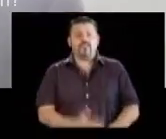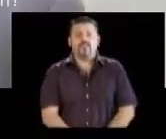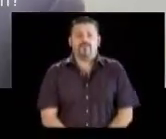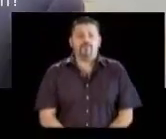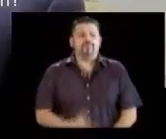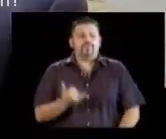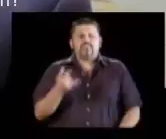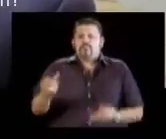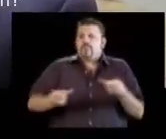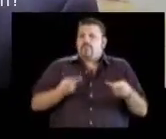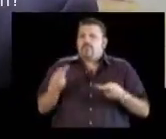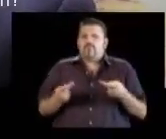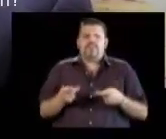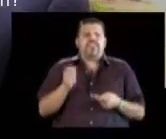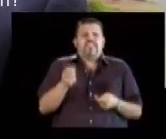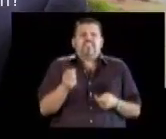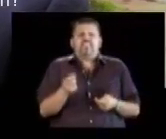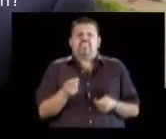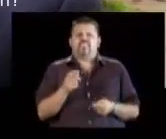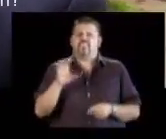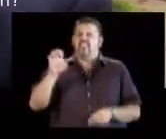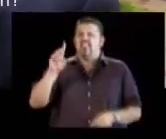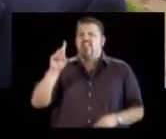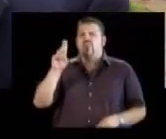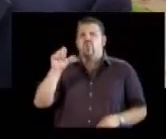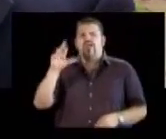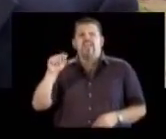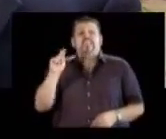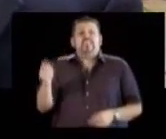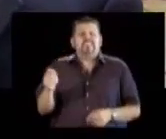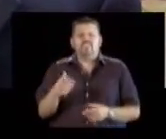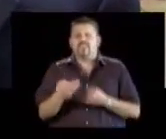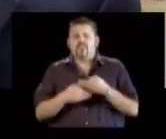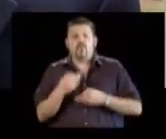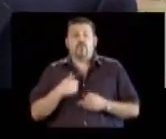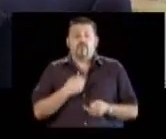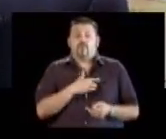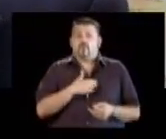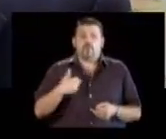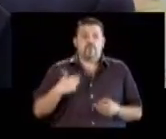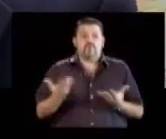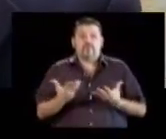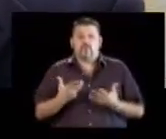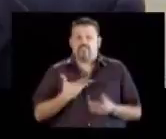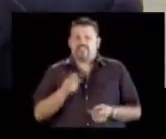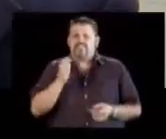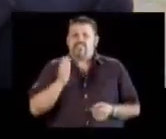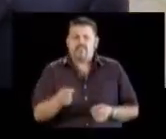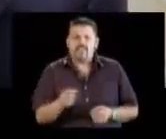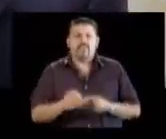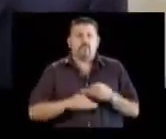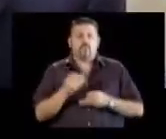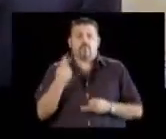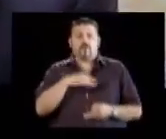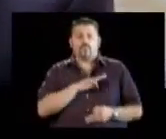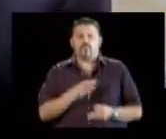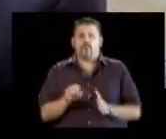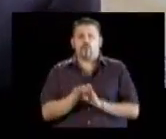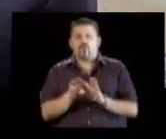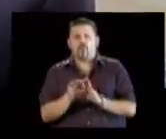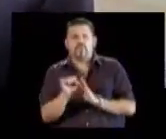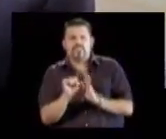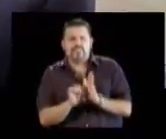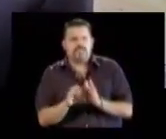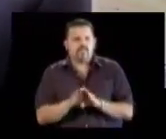Si me preguntan qué es diferente Educare a un sistema tradicional, es diferente en que Educare no hay premios y castigos, que es algo fundamental del sistema, sino